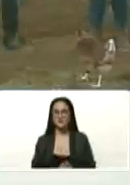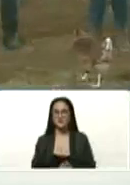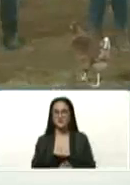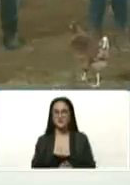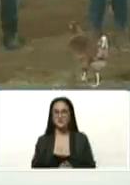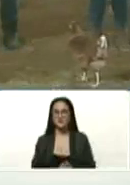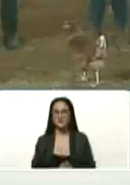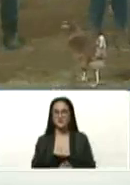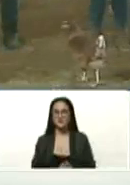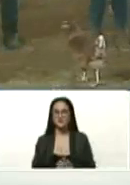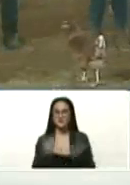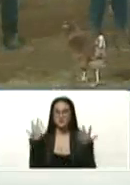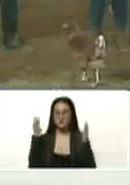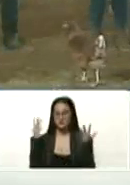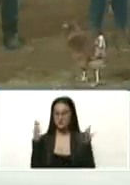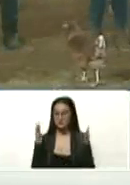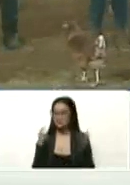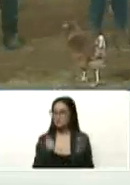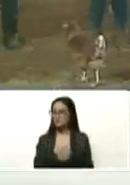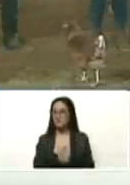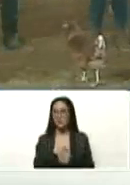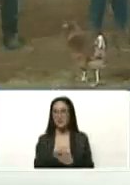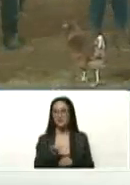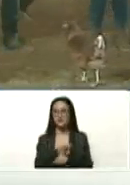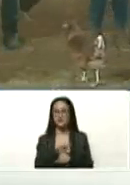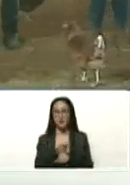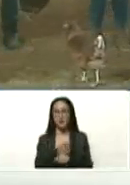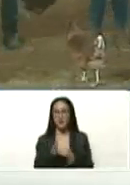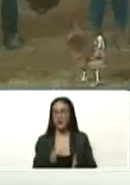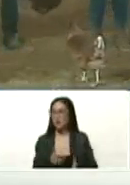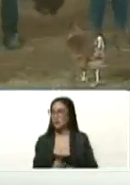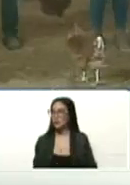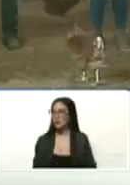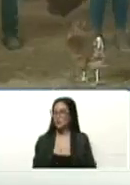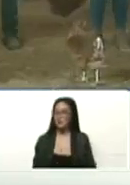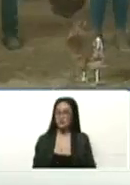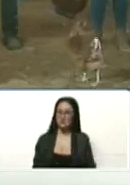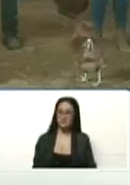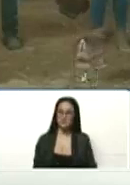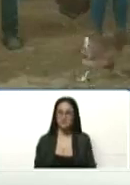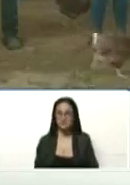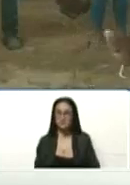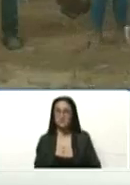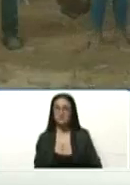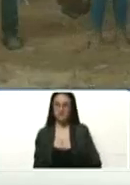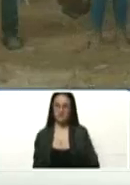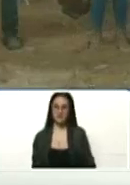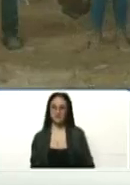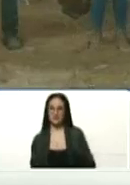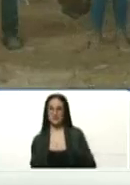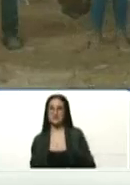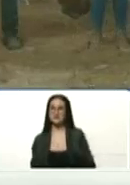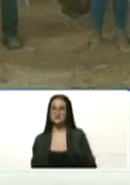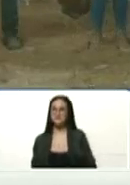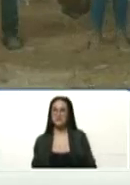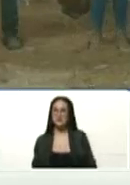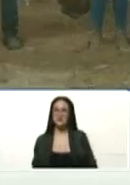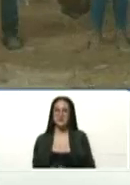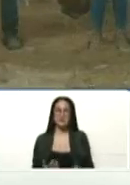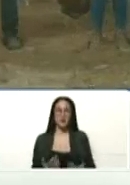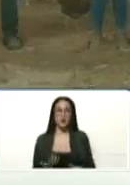Bueno, un aplauso, vale. Este gobernador se inspira y lo inspira